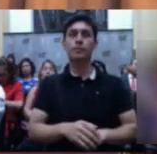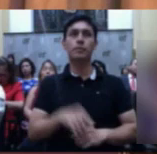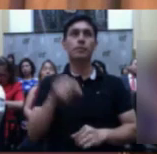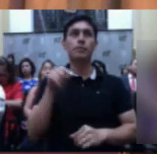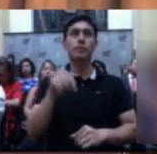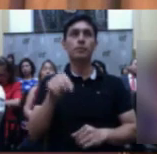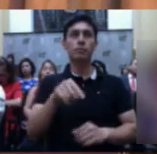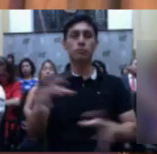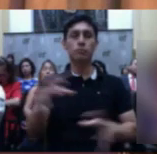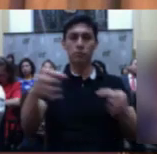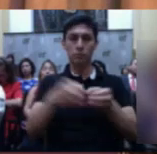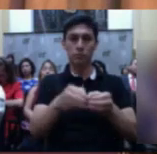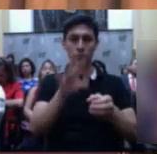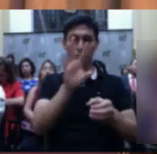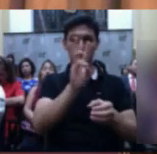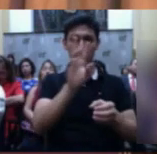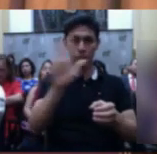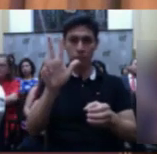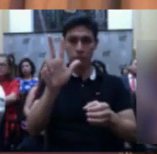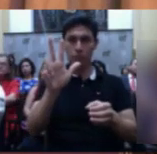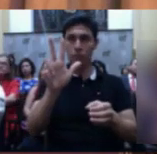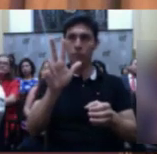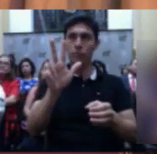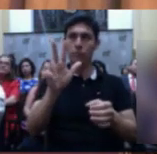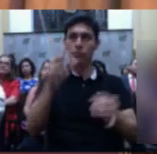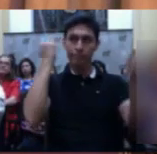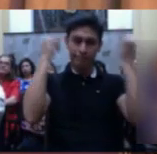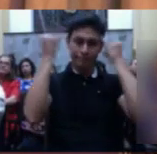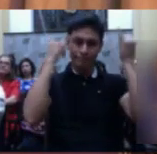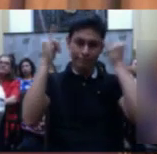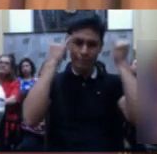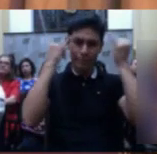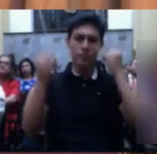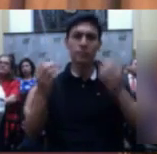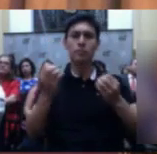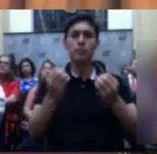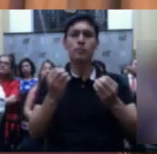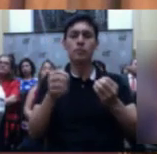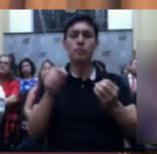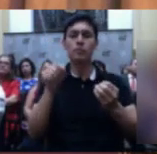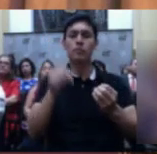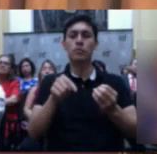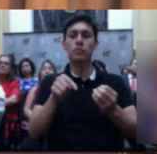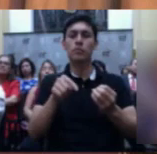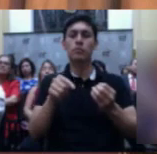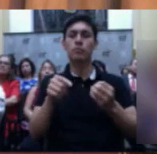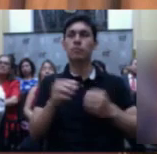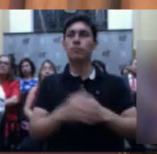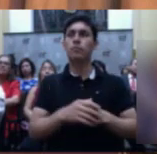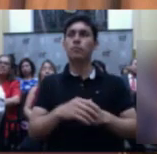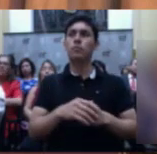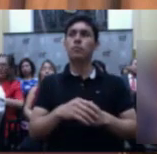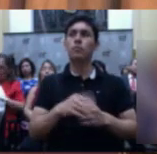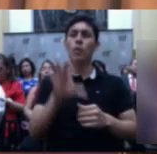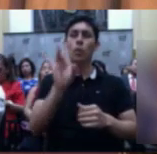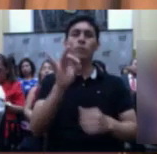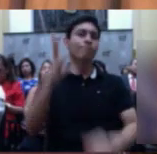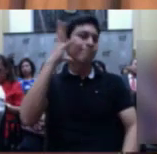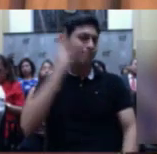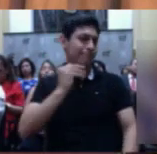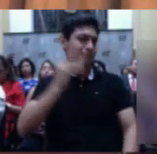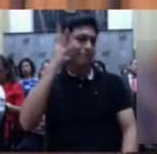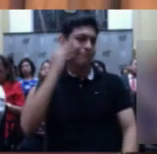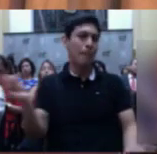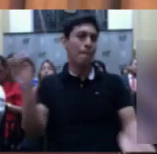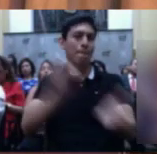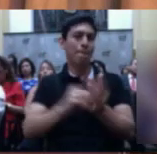reúne 63 estrategias que han sido consideradas como una de las 8 experiencias más exitosas en seguridad